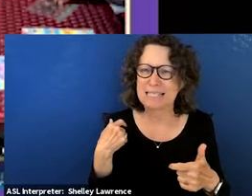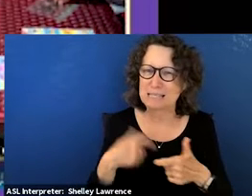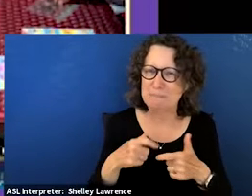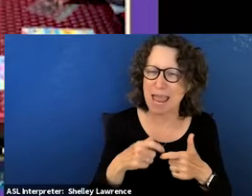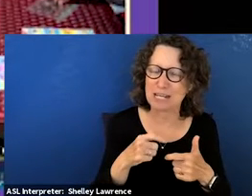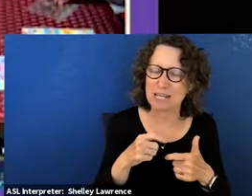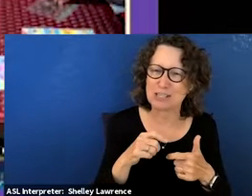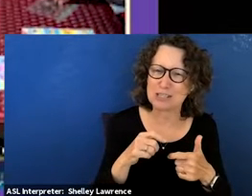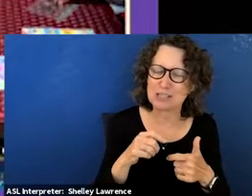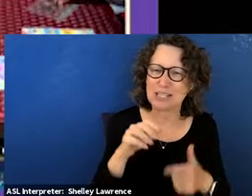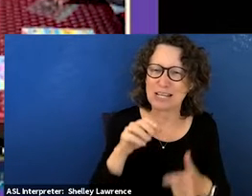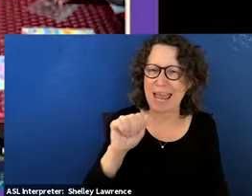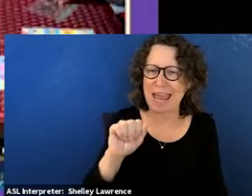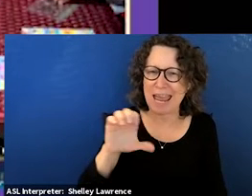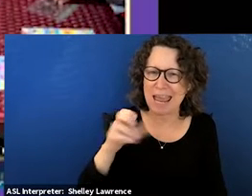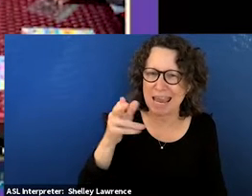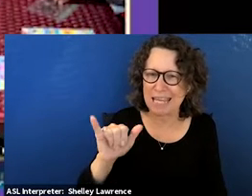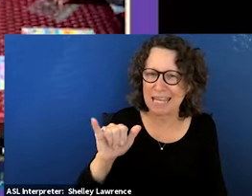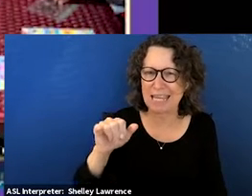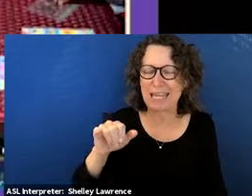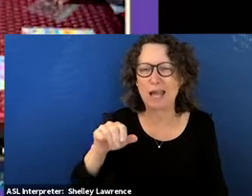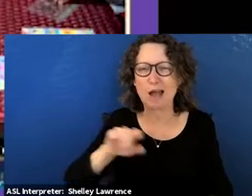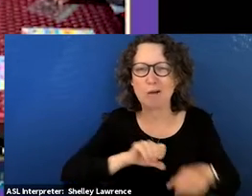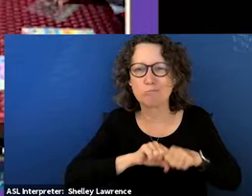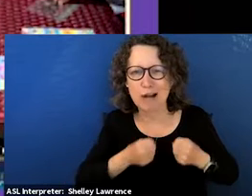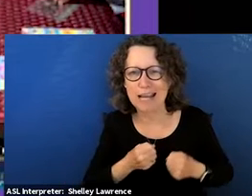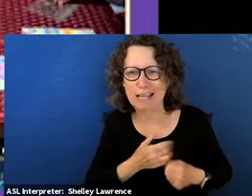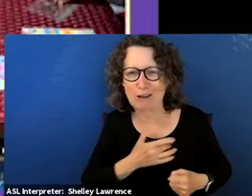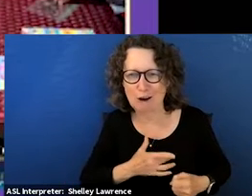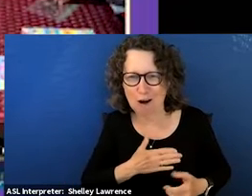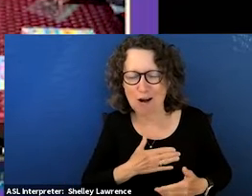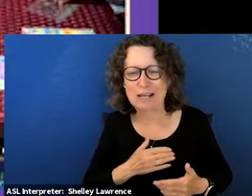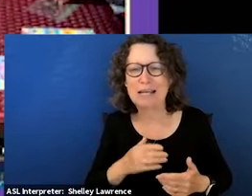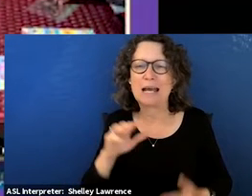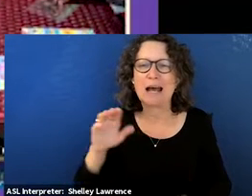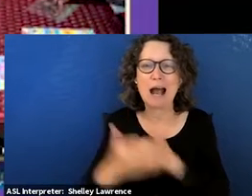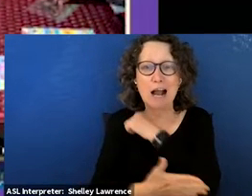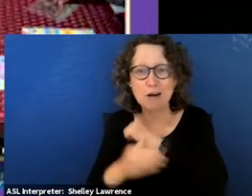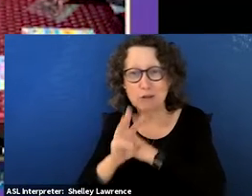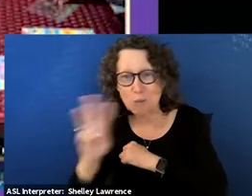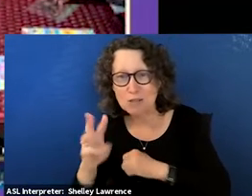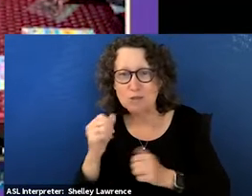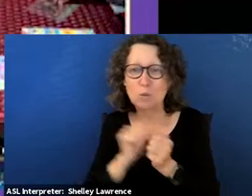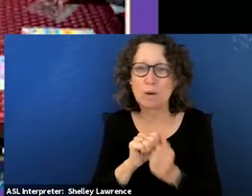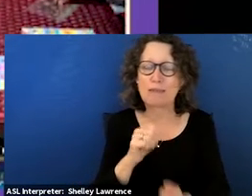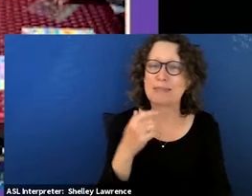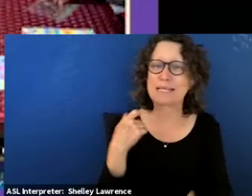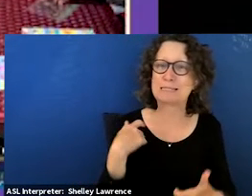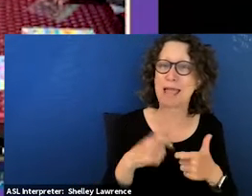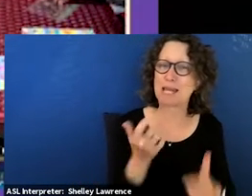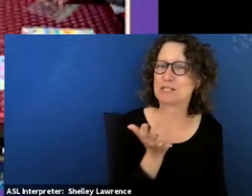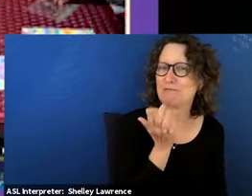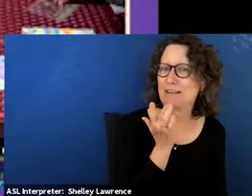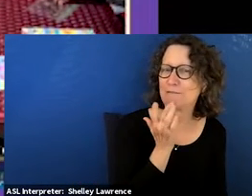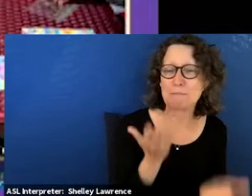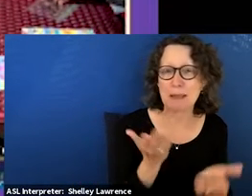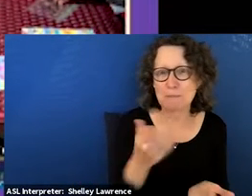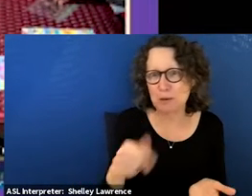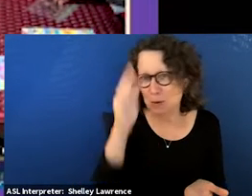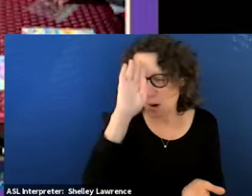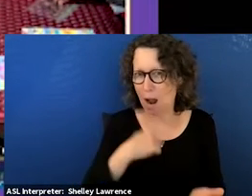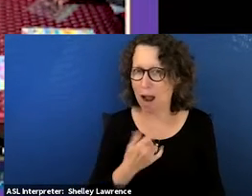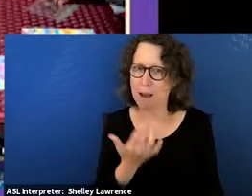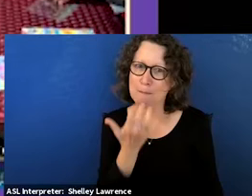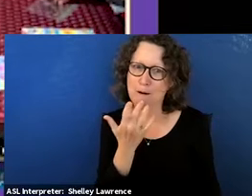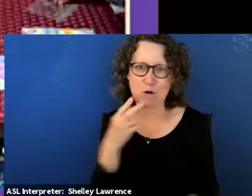se parece a Achy Breaky Heart. Es muy fácil de aprender. Es un poco de country con sabor hispano